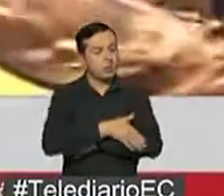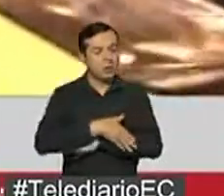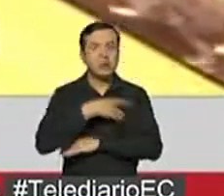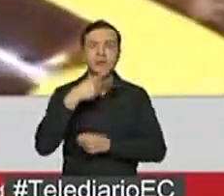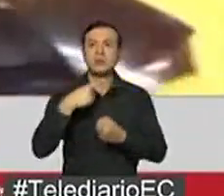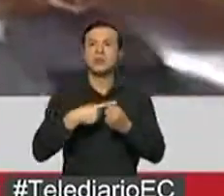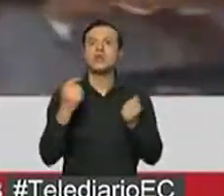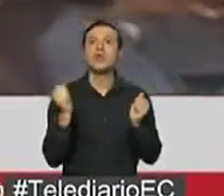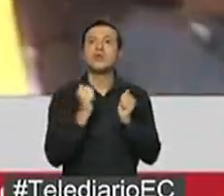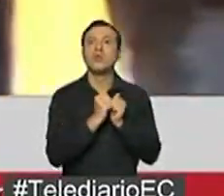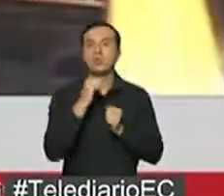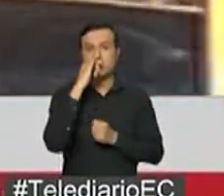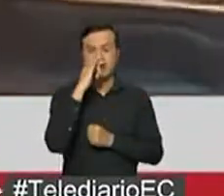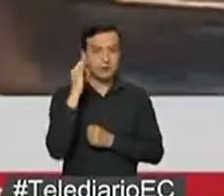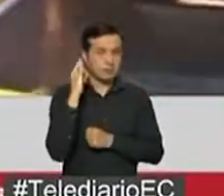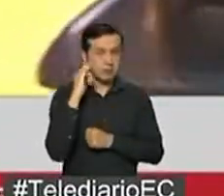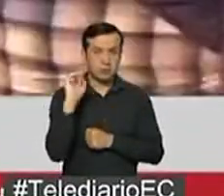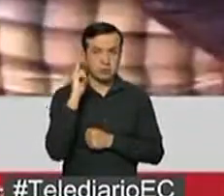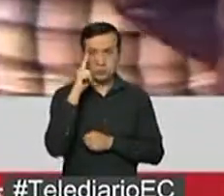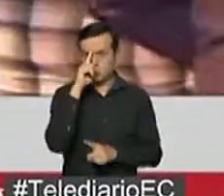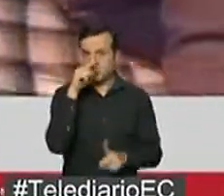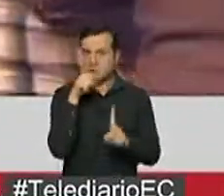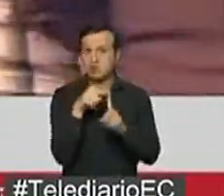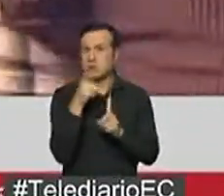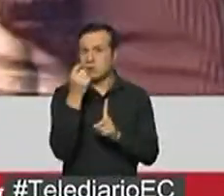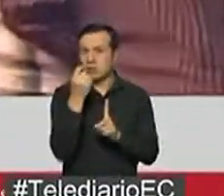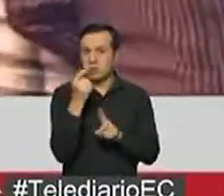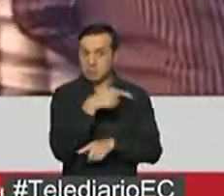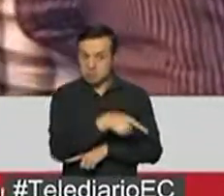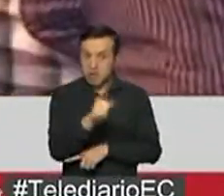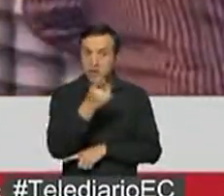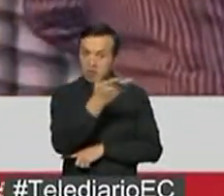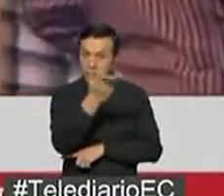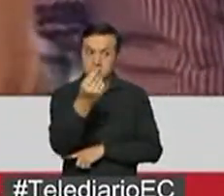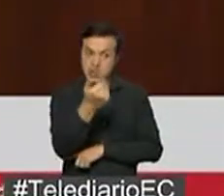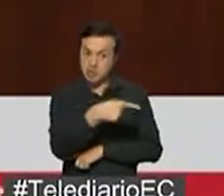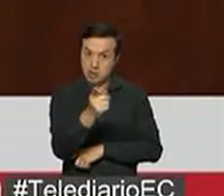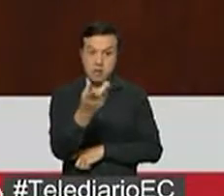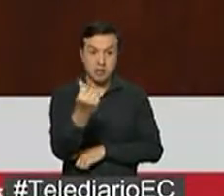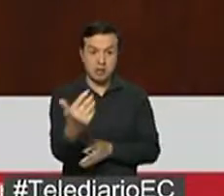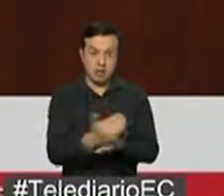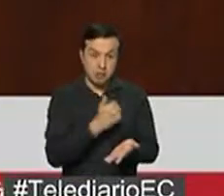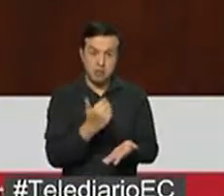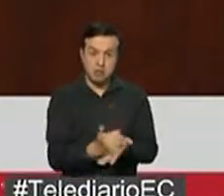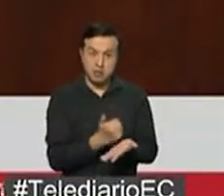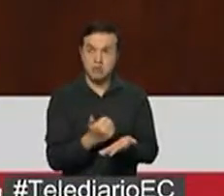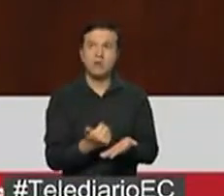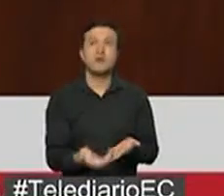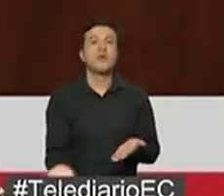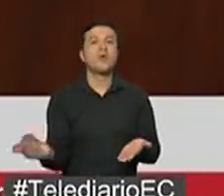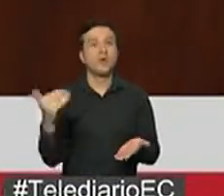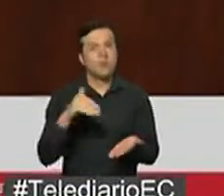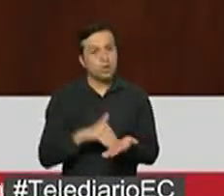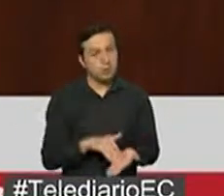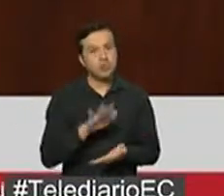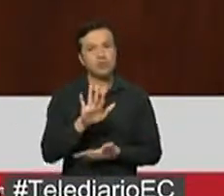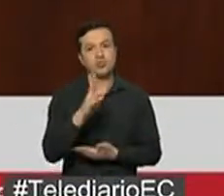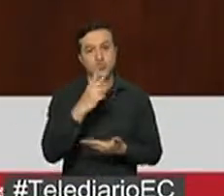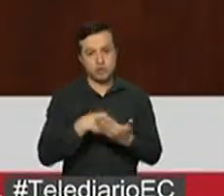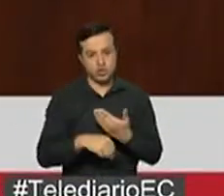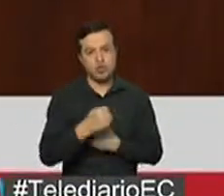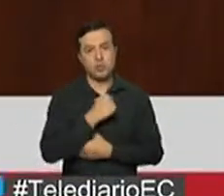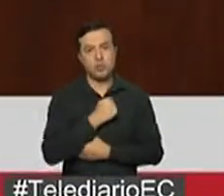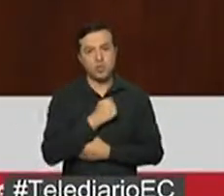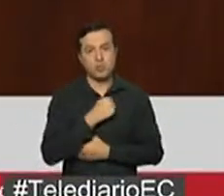junto a los menores con el único propósito de hacerles mendigar dinero y otra vez sacó a su niño ya dos